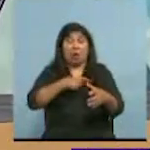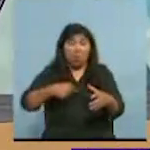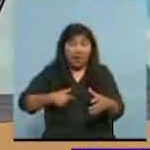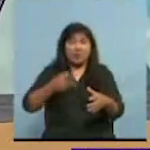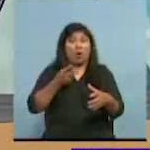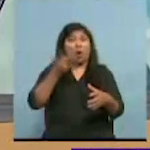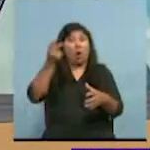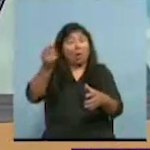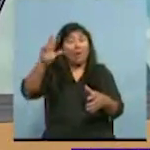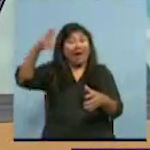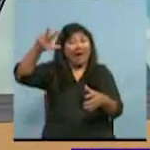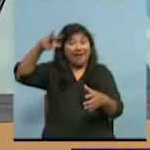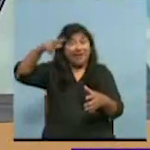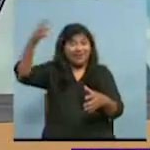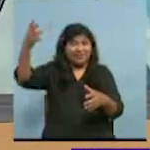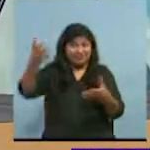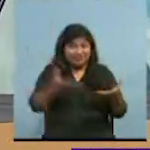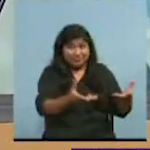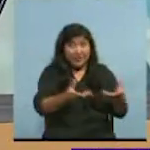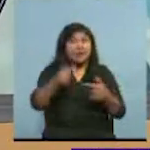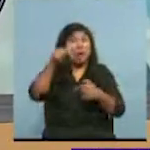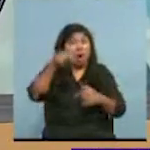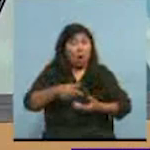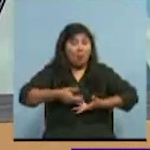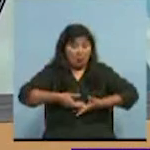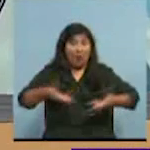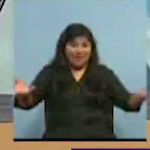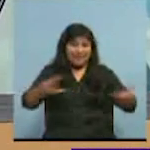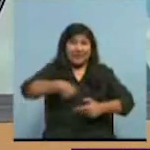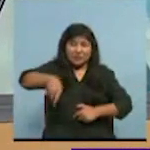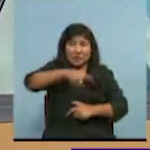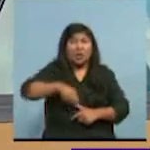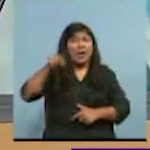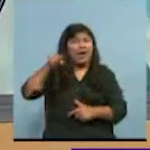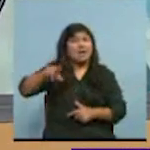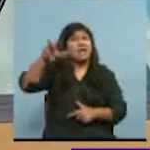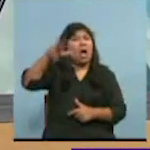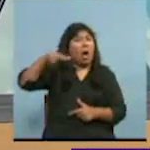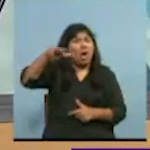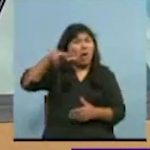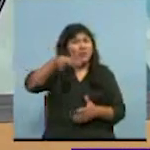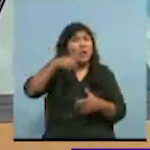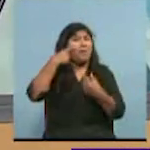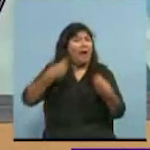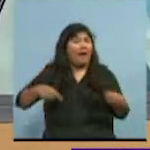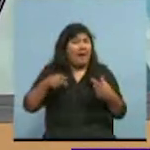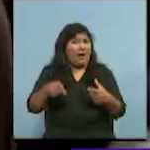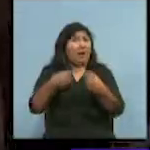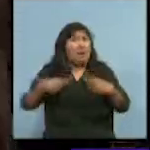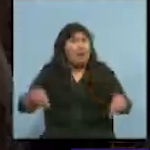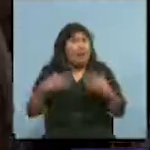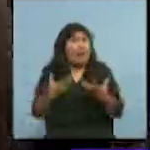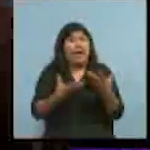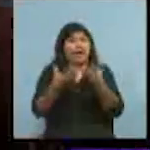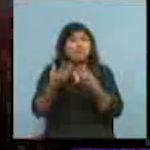situaciones de seguridad, de salud, emergencias. Participó de este acto el gobernador de la provincia. Es un